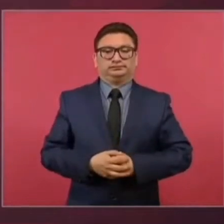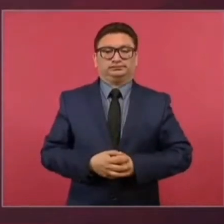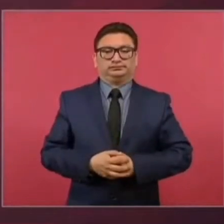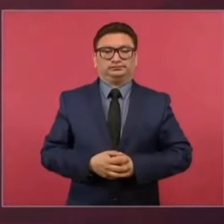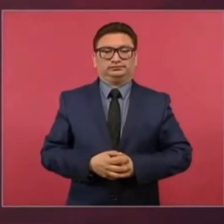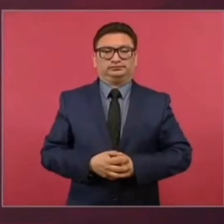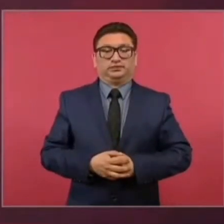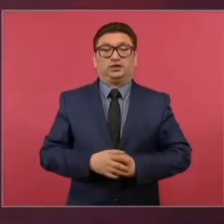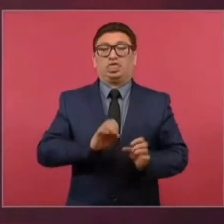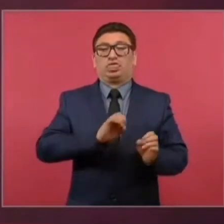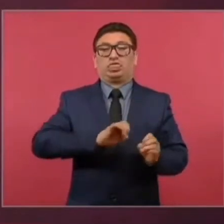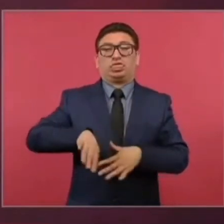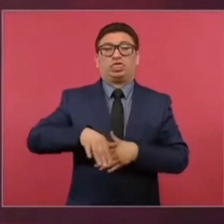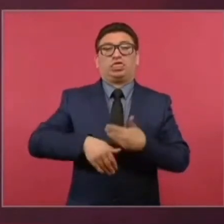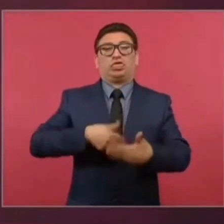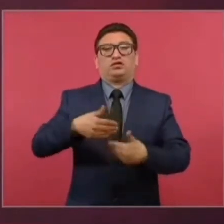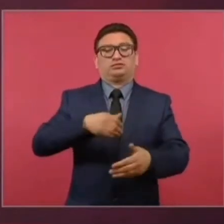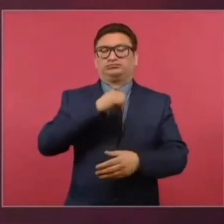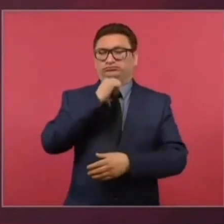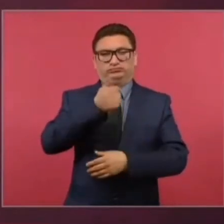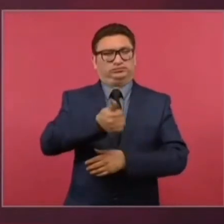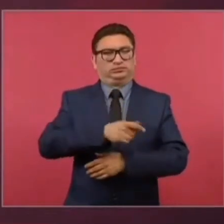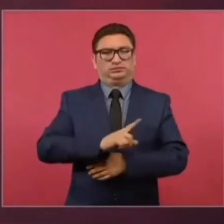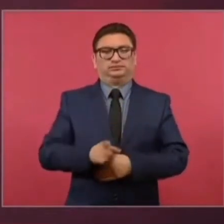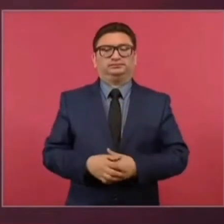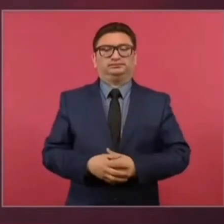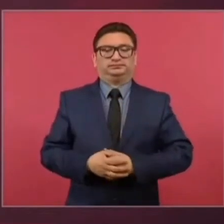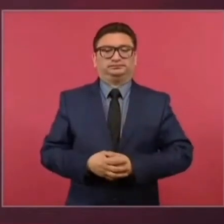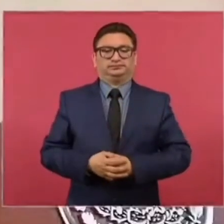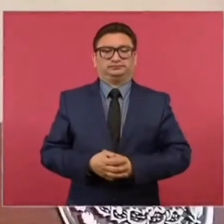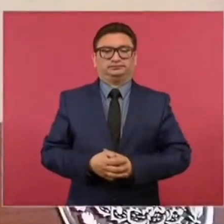nada en proceso.